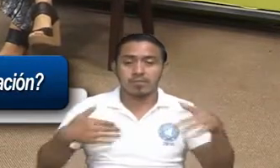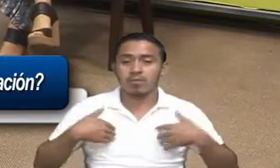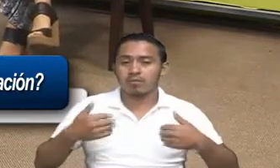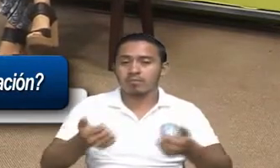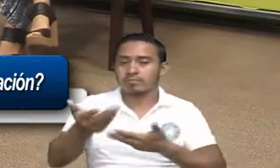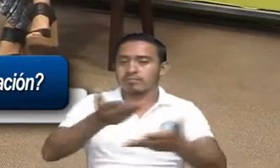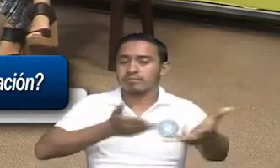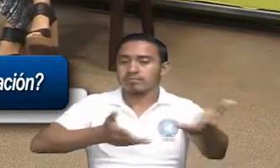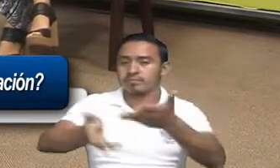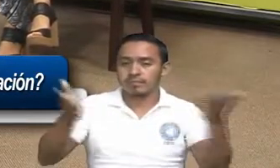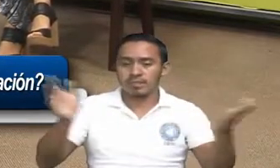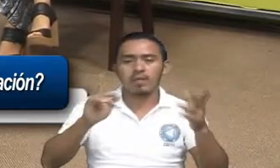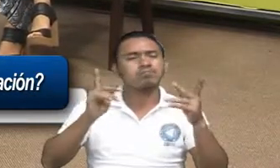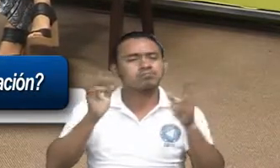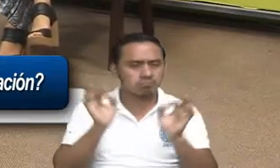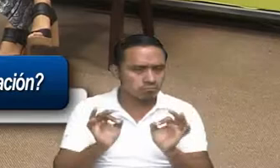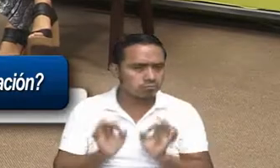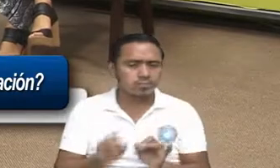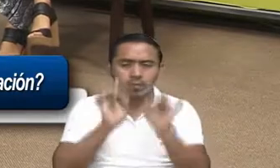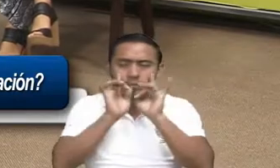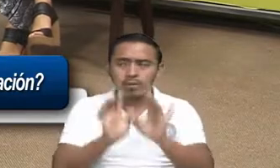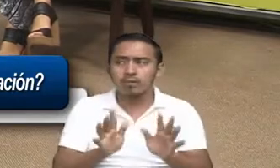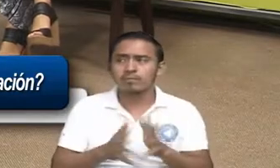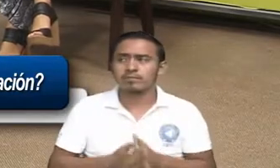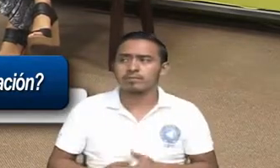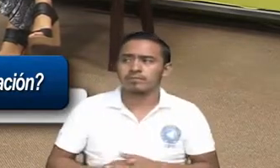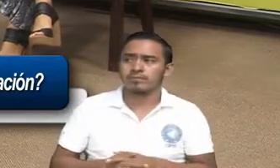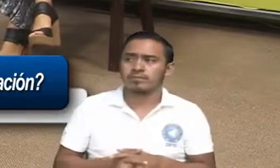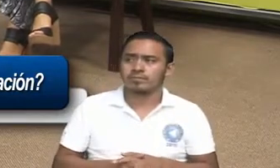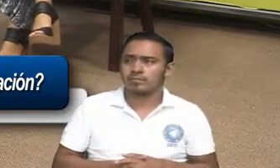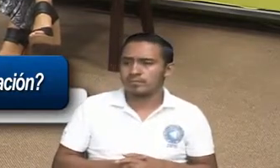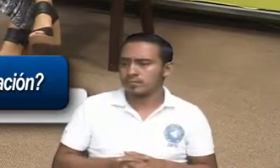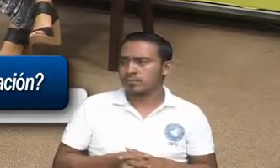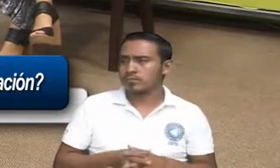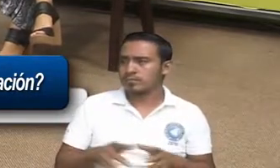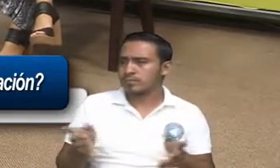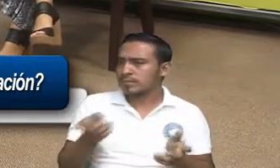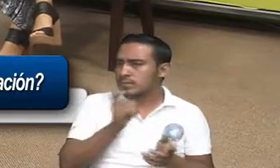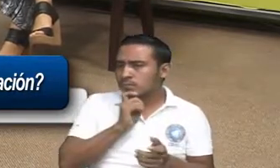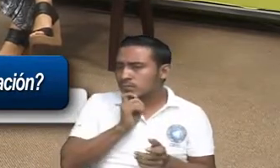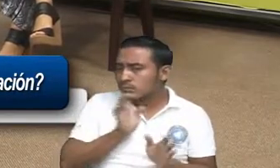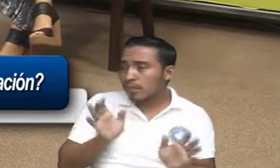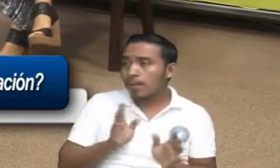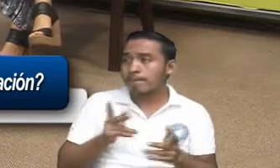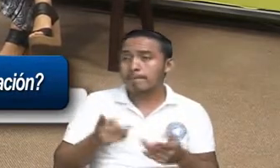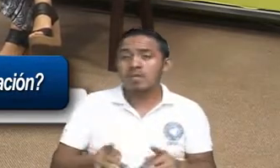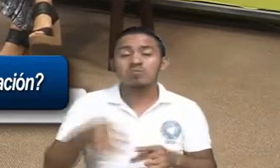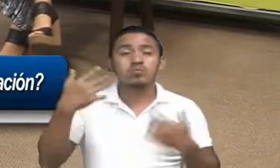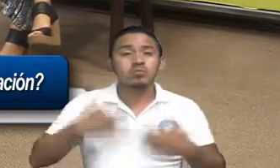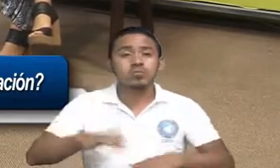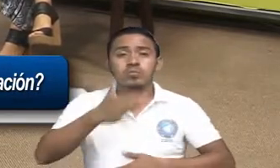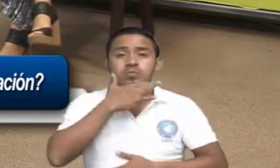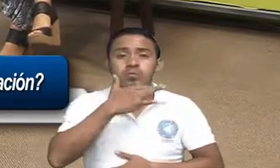Está bien que se cuiden, que de repente uno que otro celito así, tonto, ¿verdad? Pero ya caer al extremo,